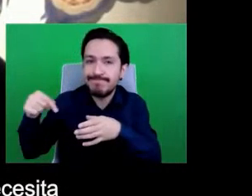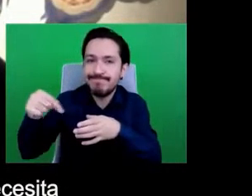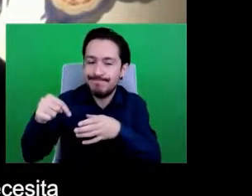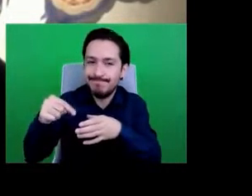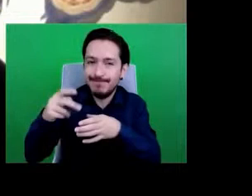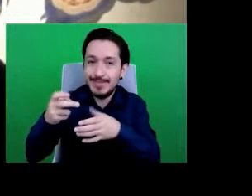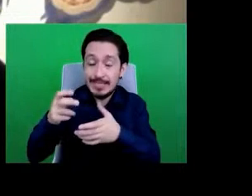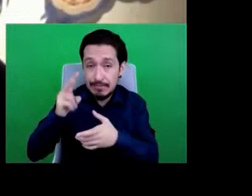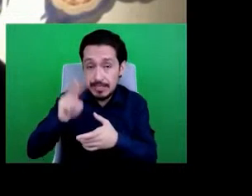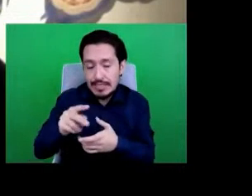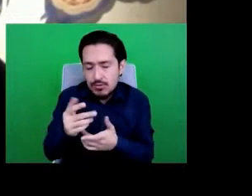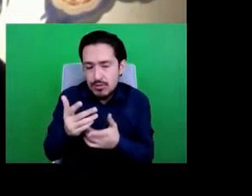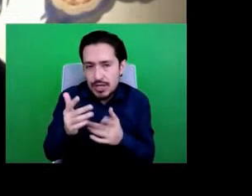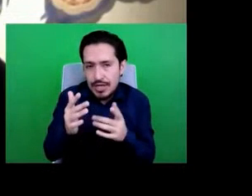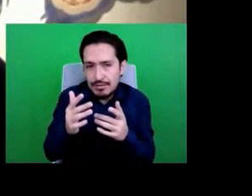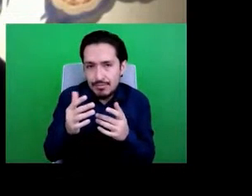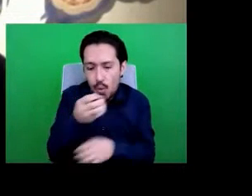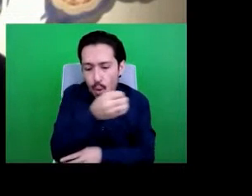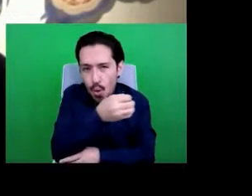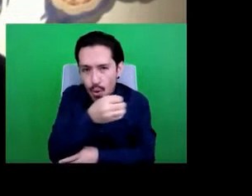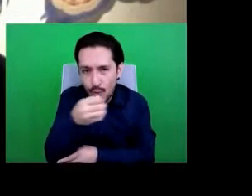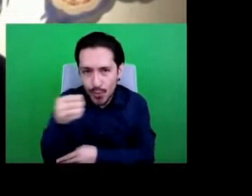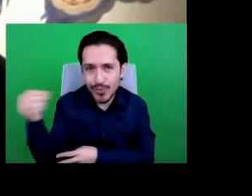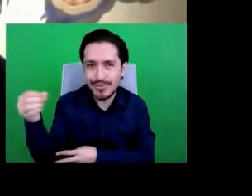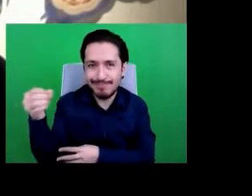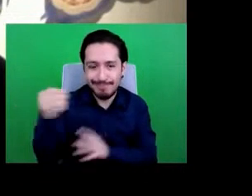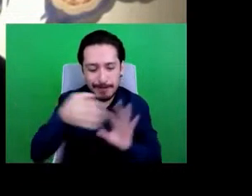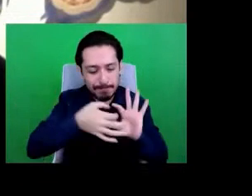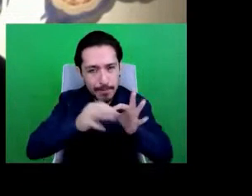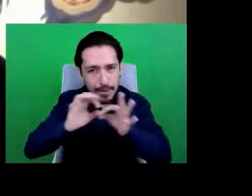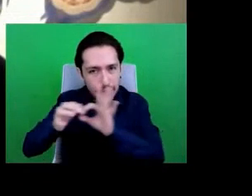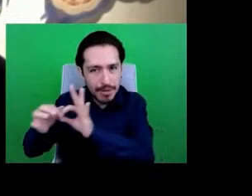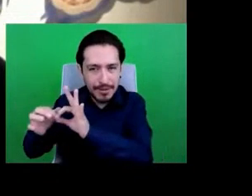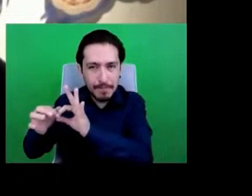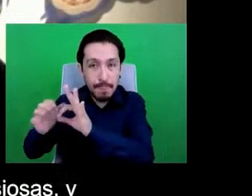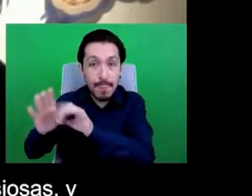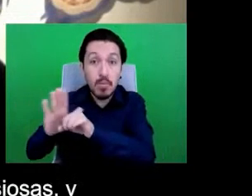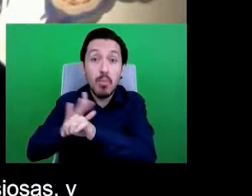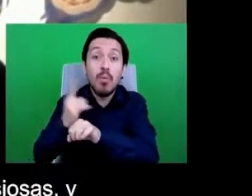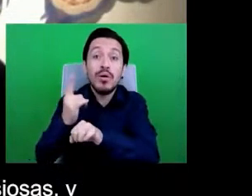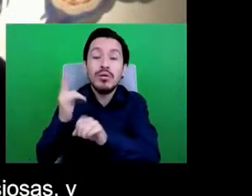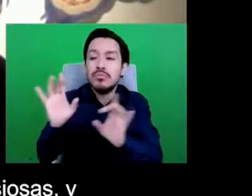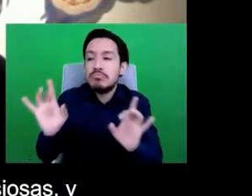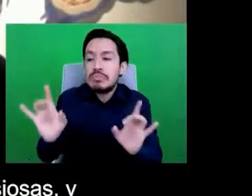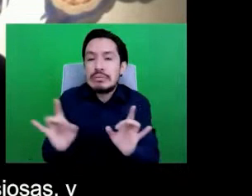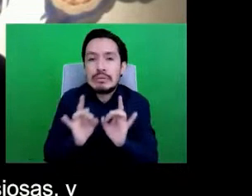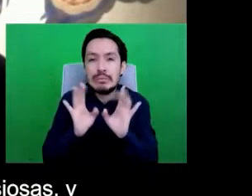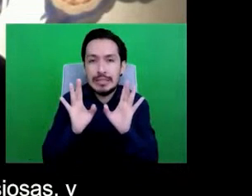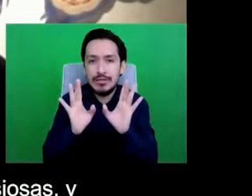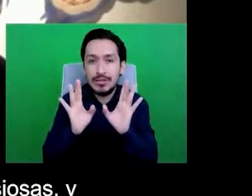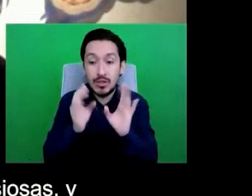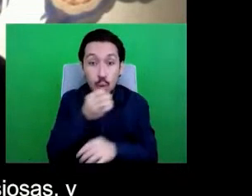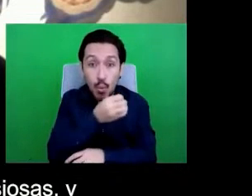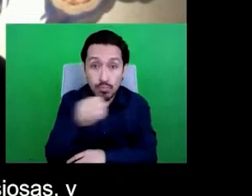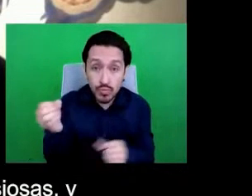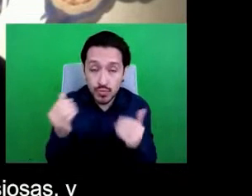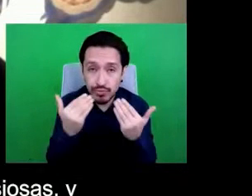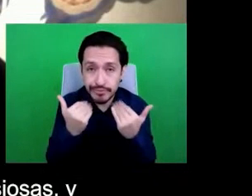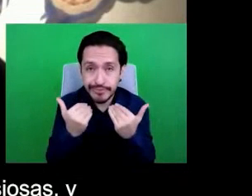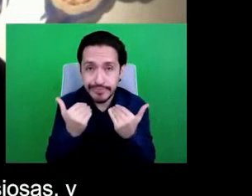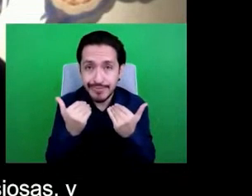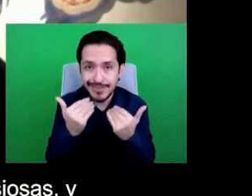estructura formal, porque de lo contrario, rápidamente podría convertirse